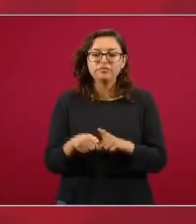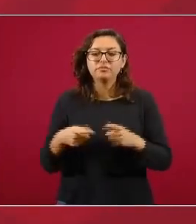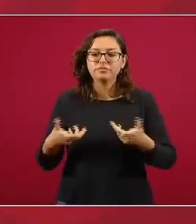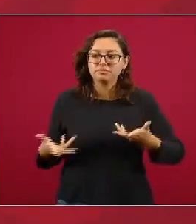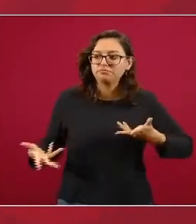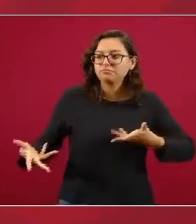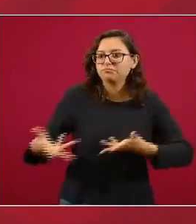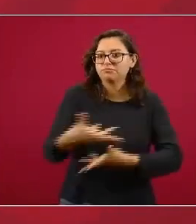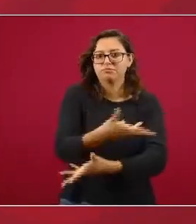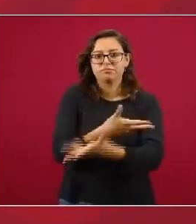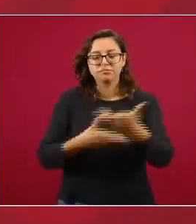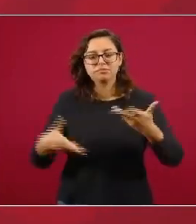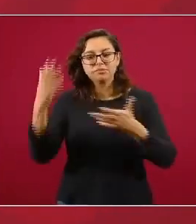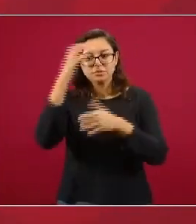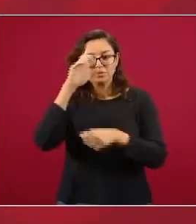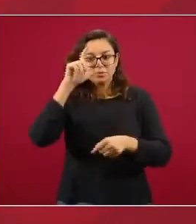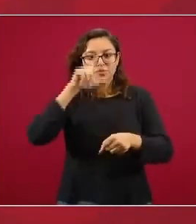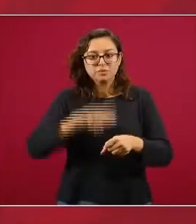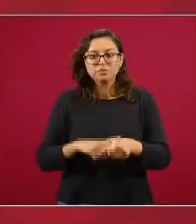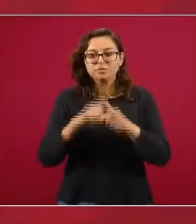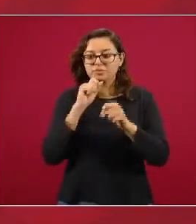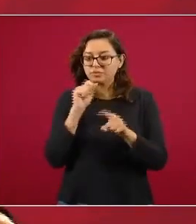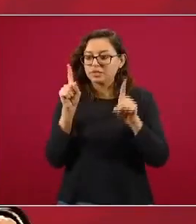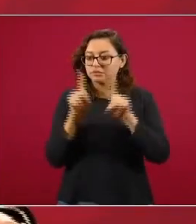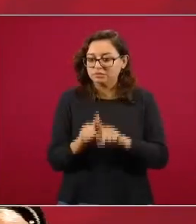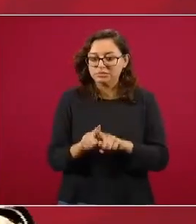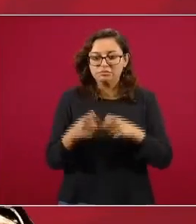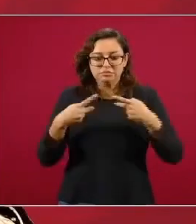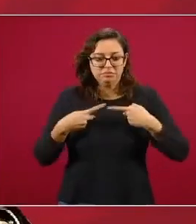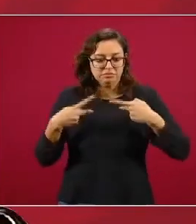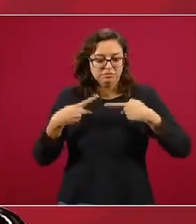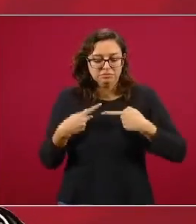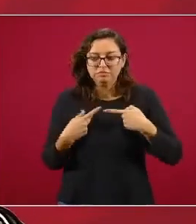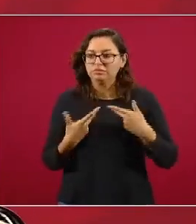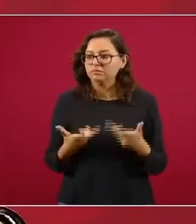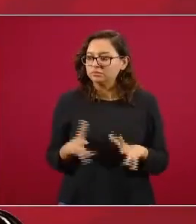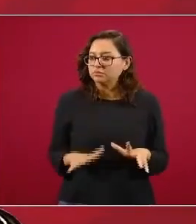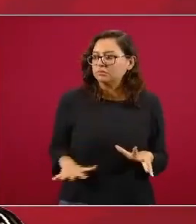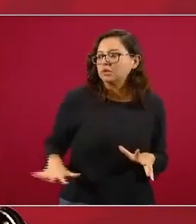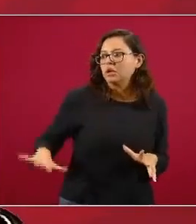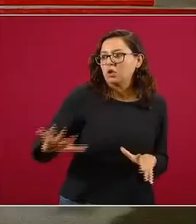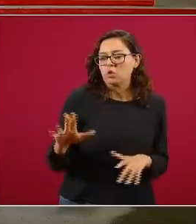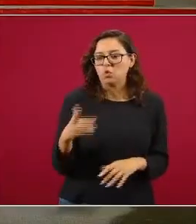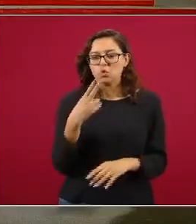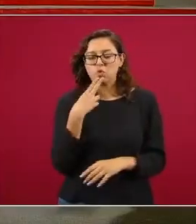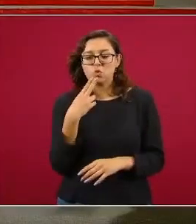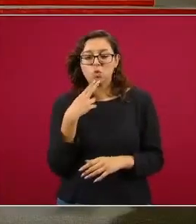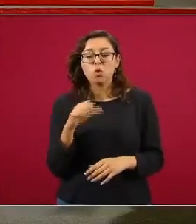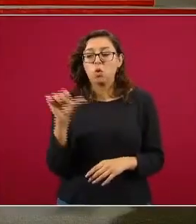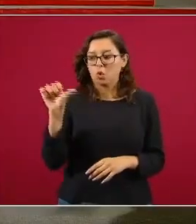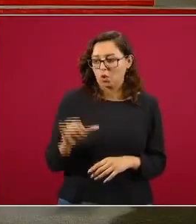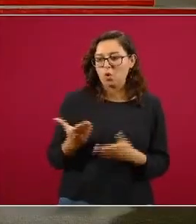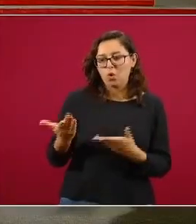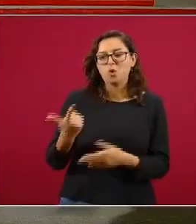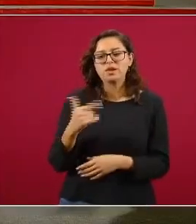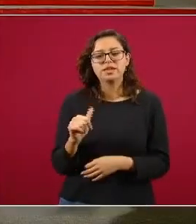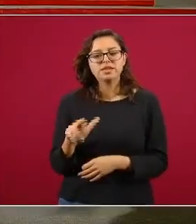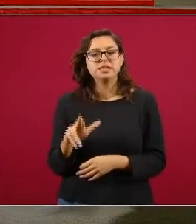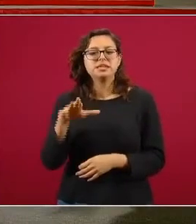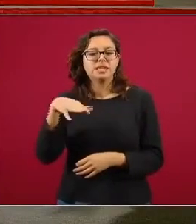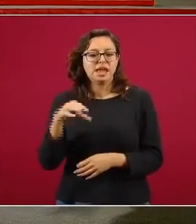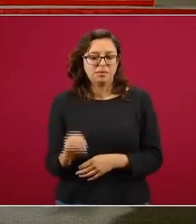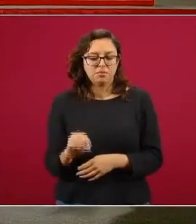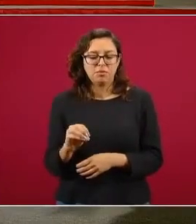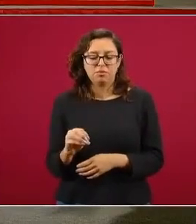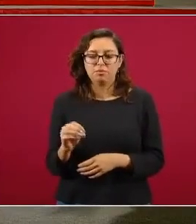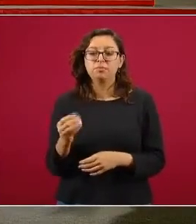a situar las acciones en el territorio. Y hoy Guillermo Santiago, director del Instituto Mexicano de la Juventud, nos